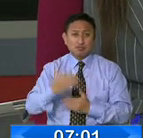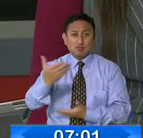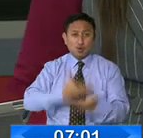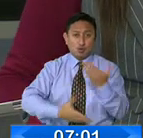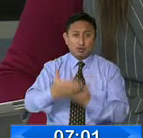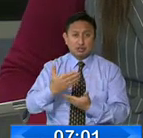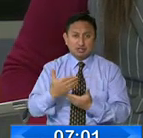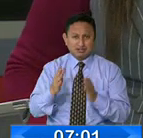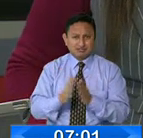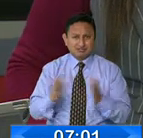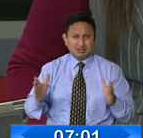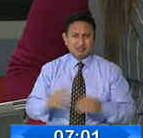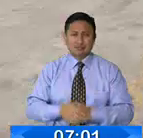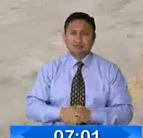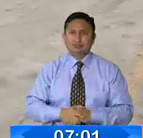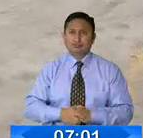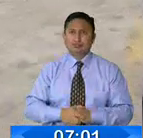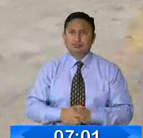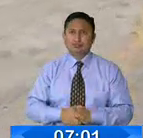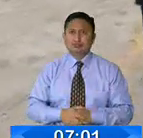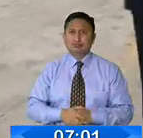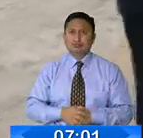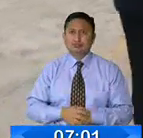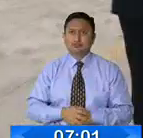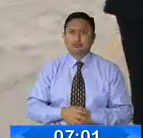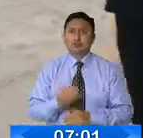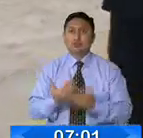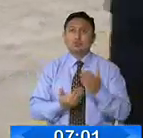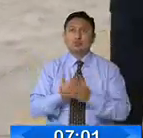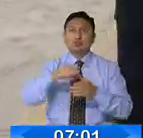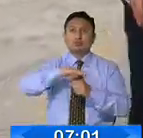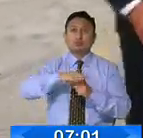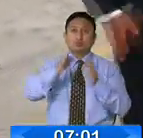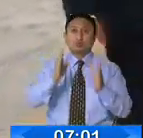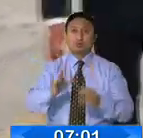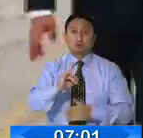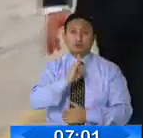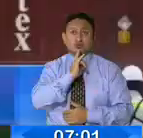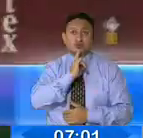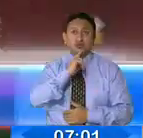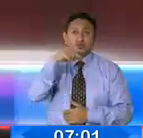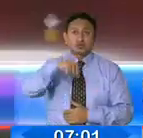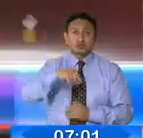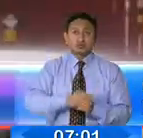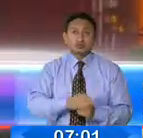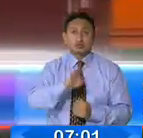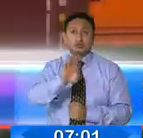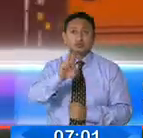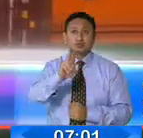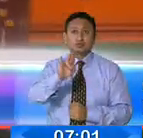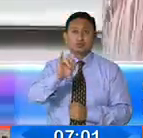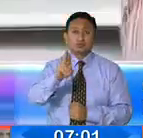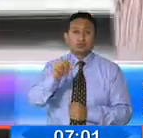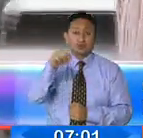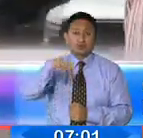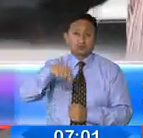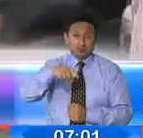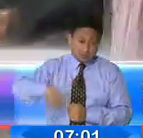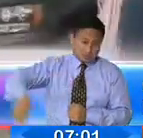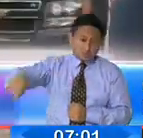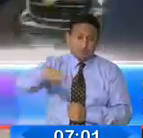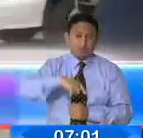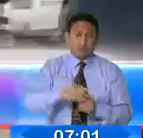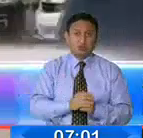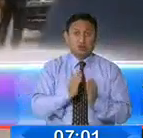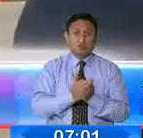comerciales obtenidos. El nuevo cónsul de Estados Unidos en Guayaquil, Brian Kickley, recorrió las instalaciones del